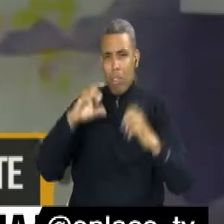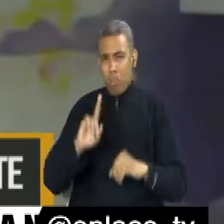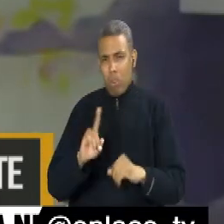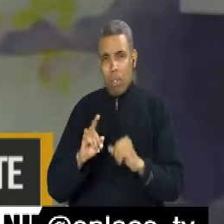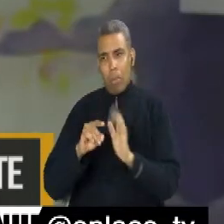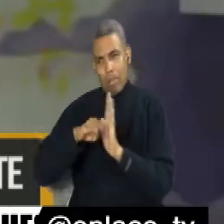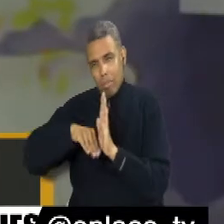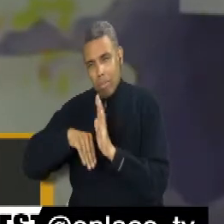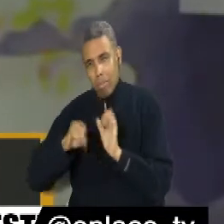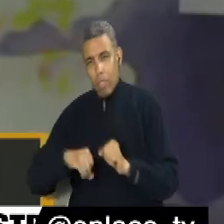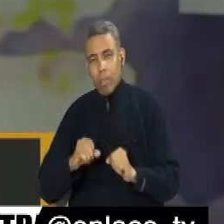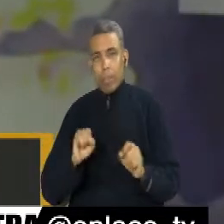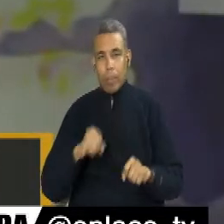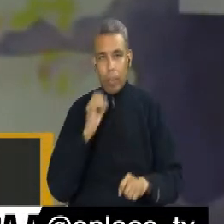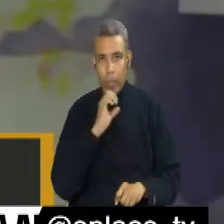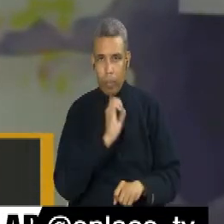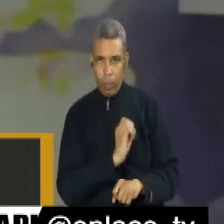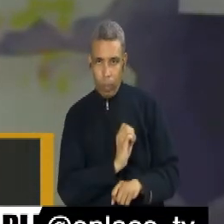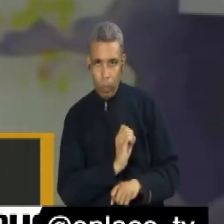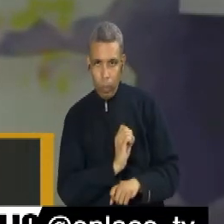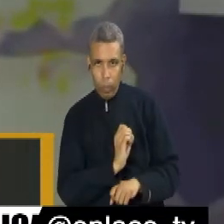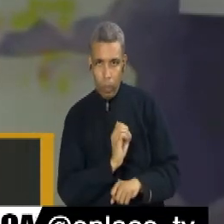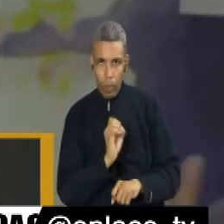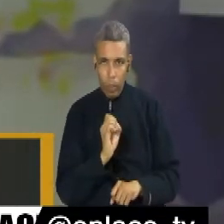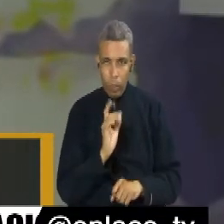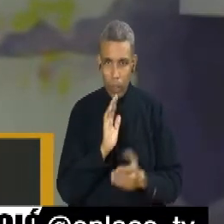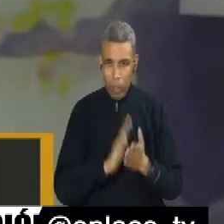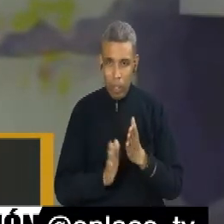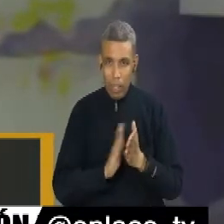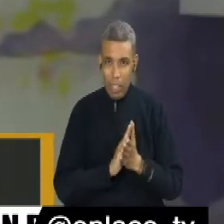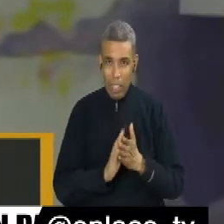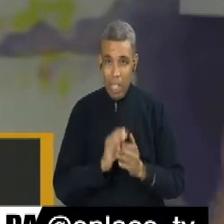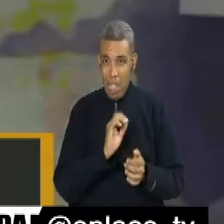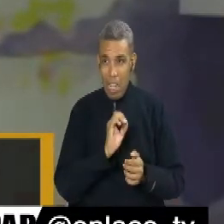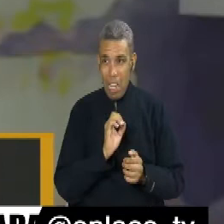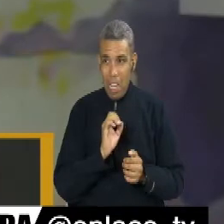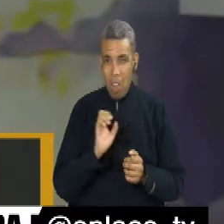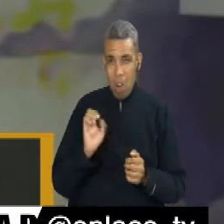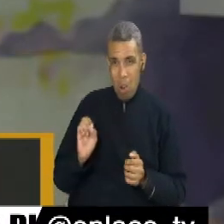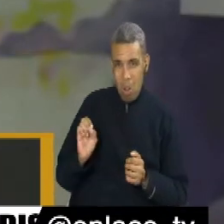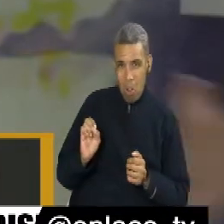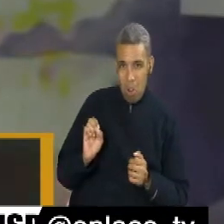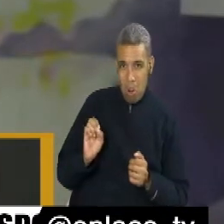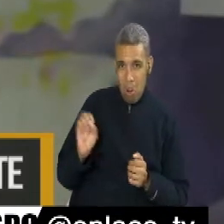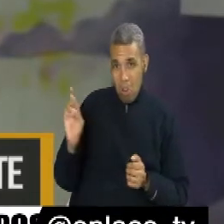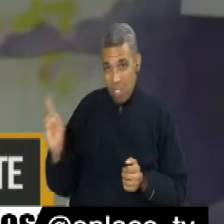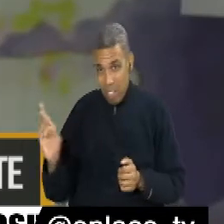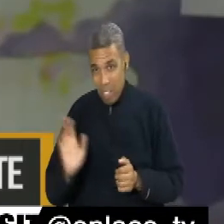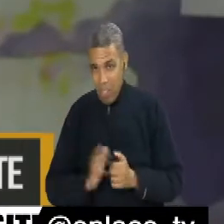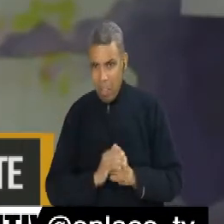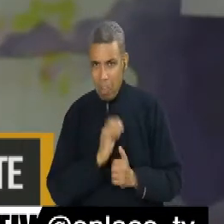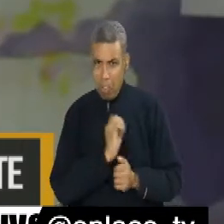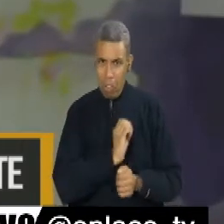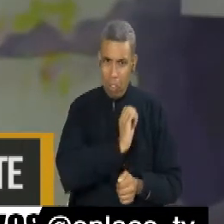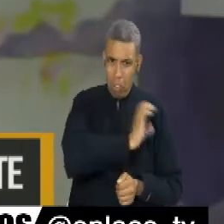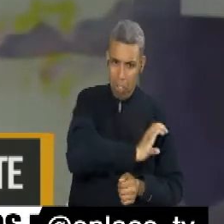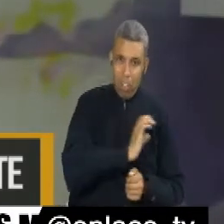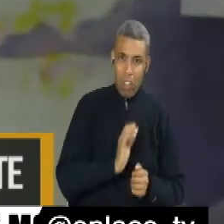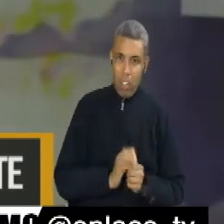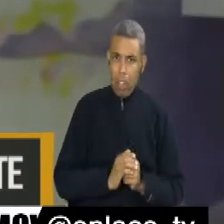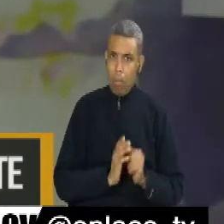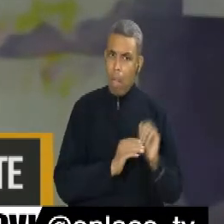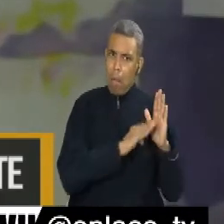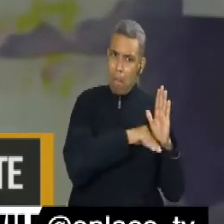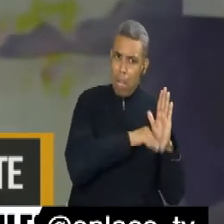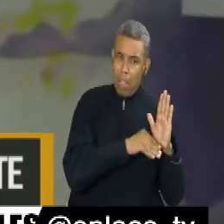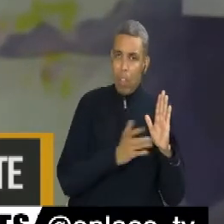oriental norte y oriental sur para darle un precio diferente al equipo visitante y a las barras visitantes y un precio